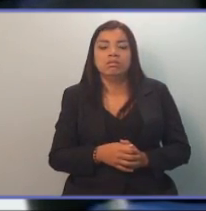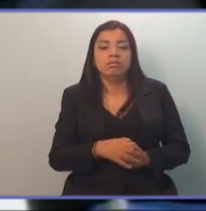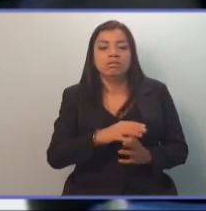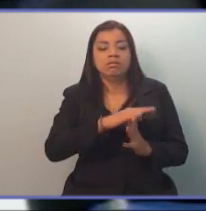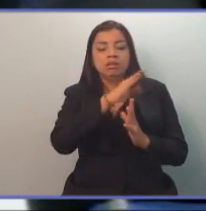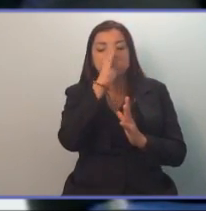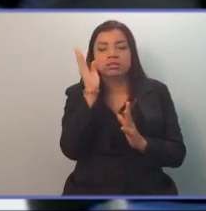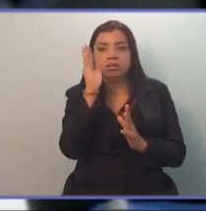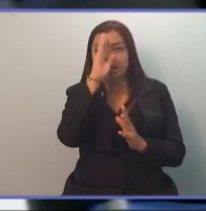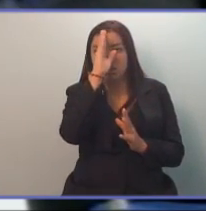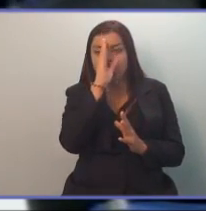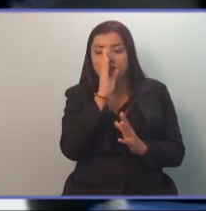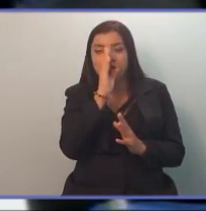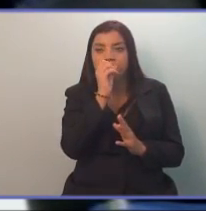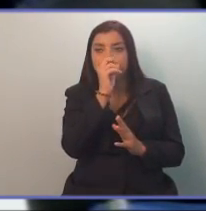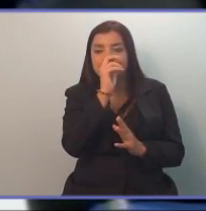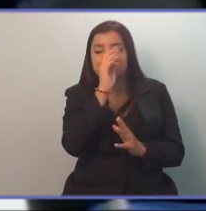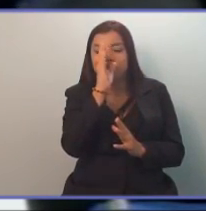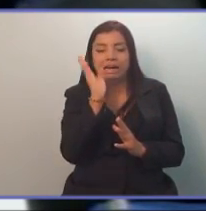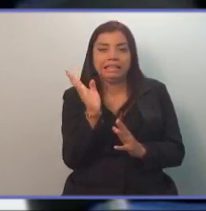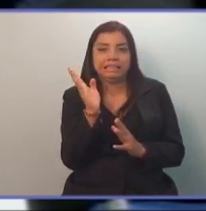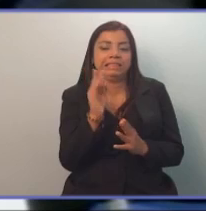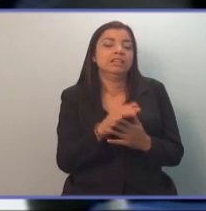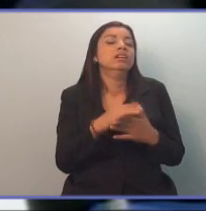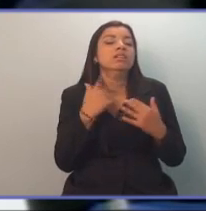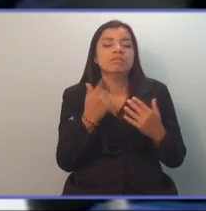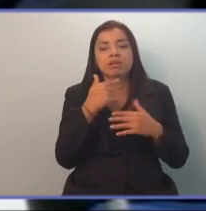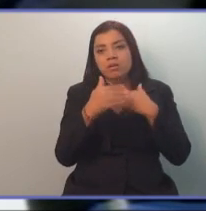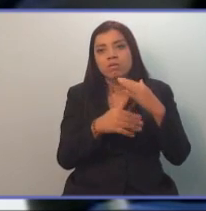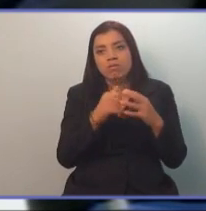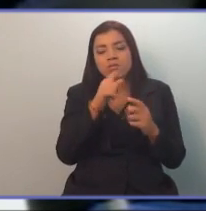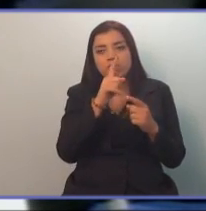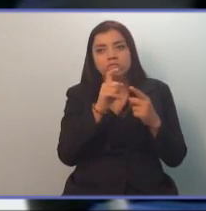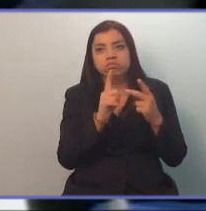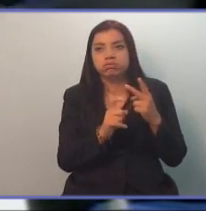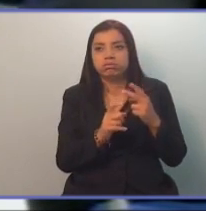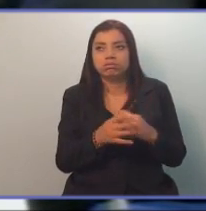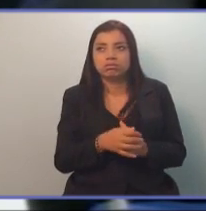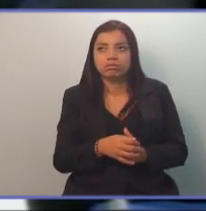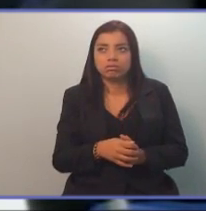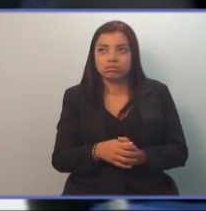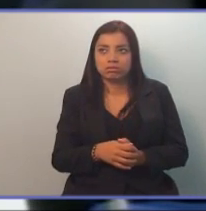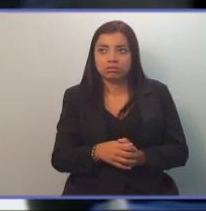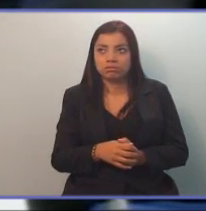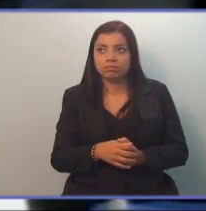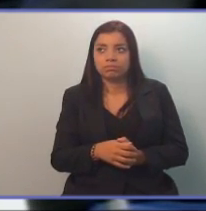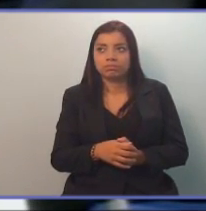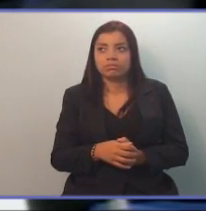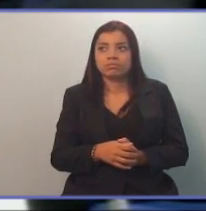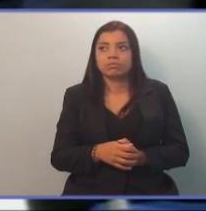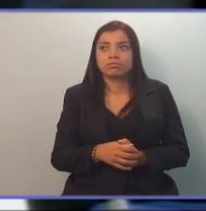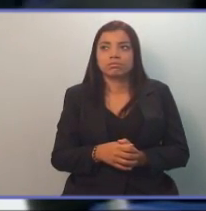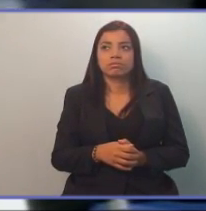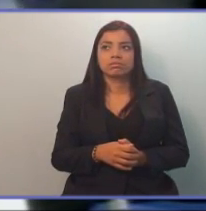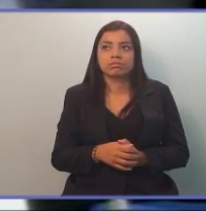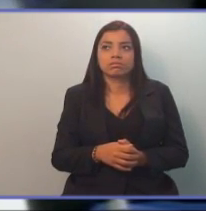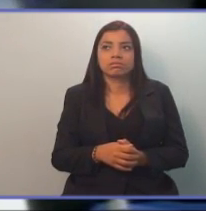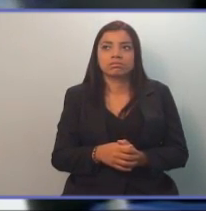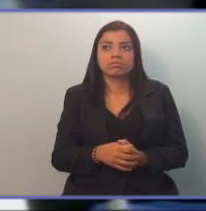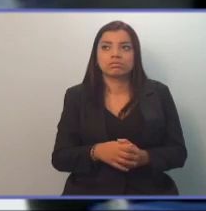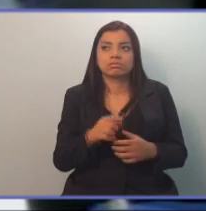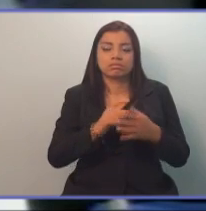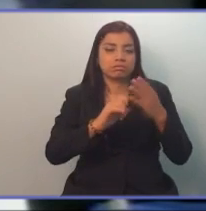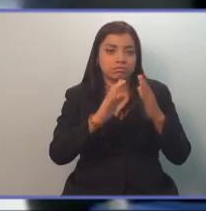Esta pregunta viene teniendo como un seguimiento a las dos últimas, y